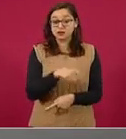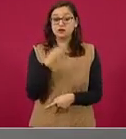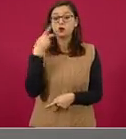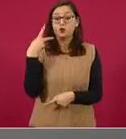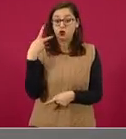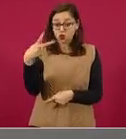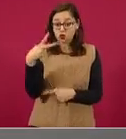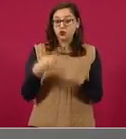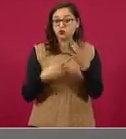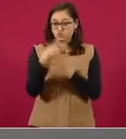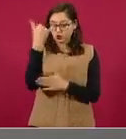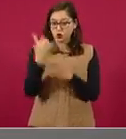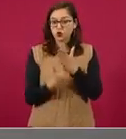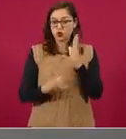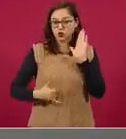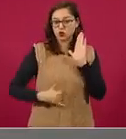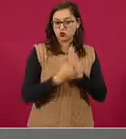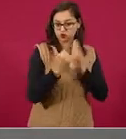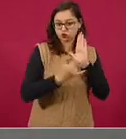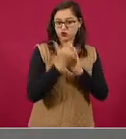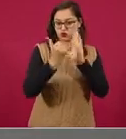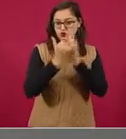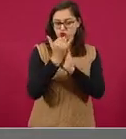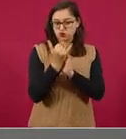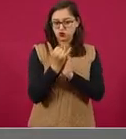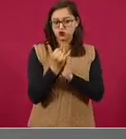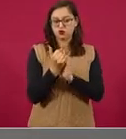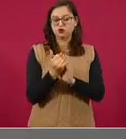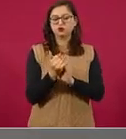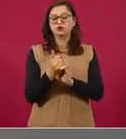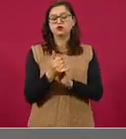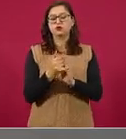proyectando. Un segundo piso